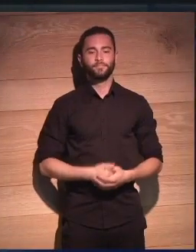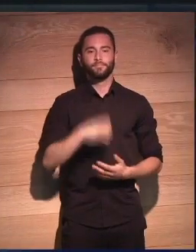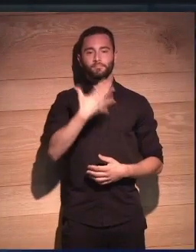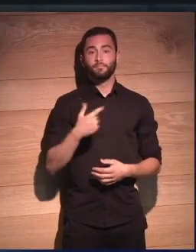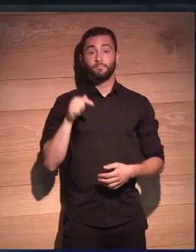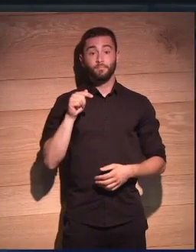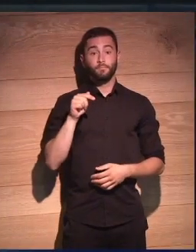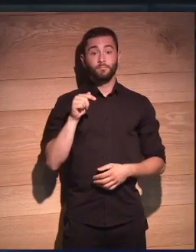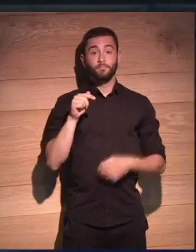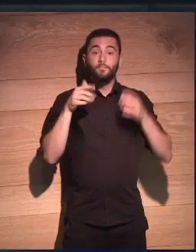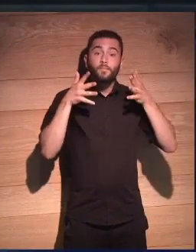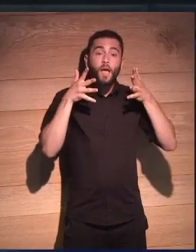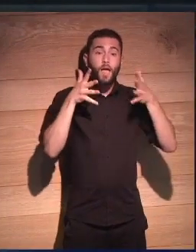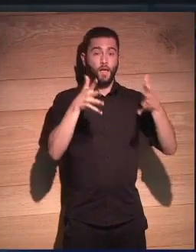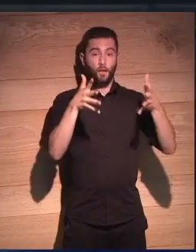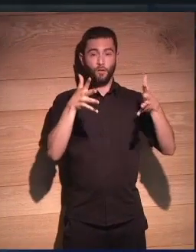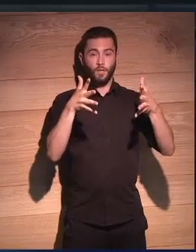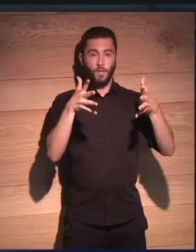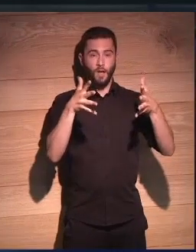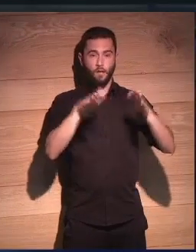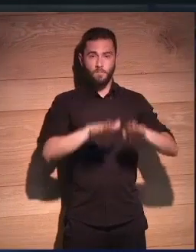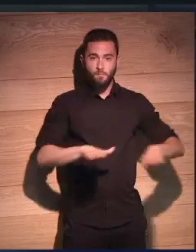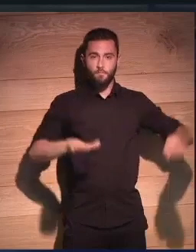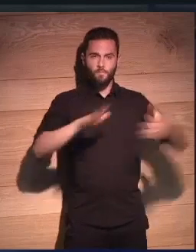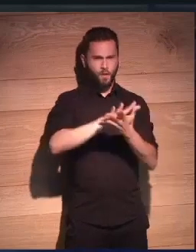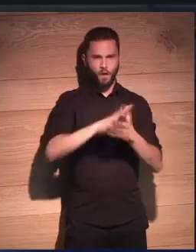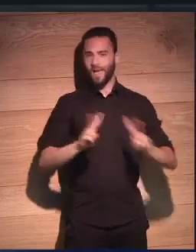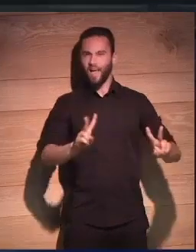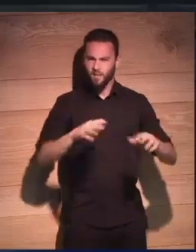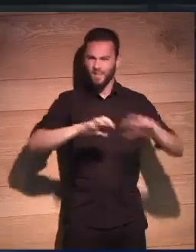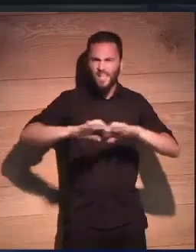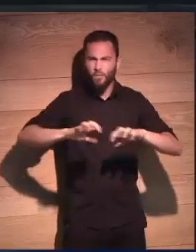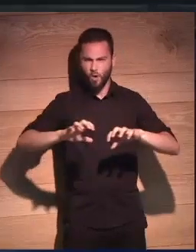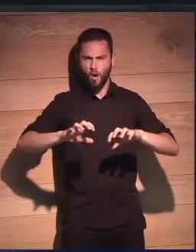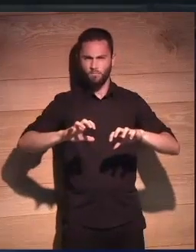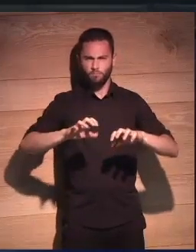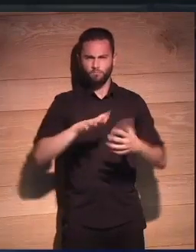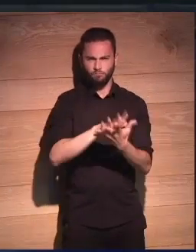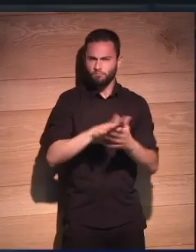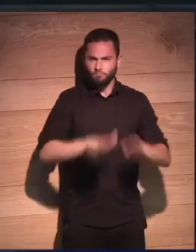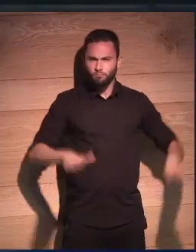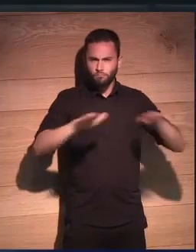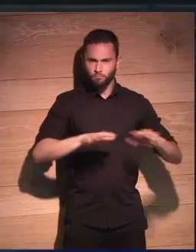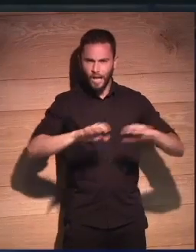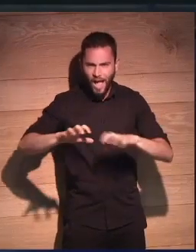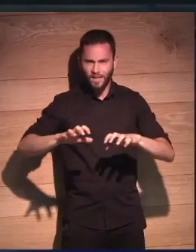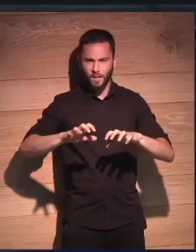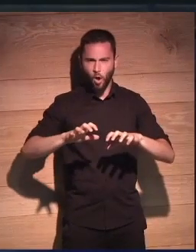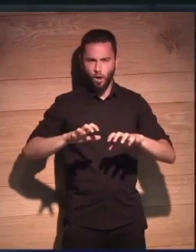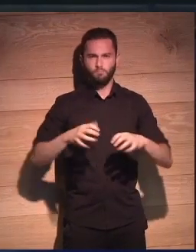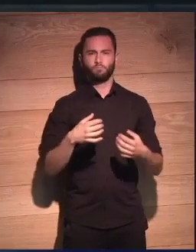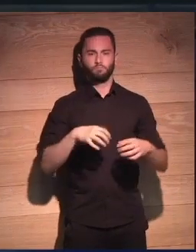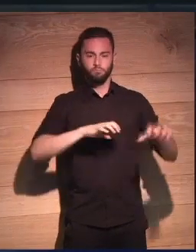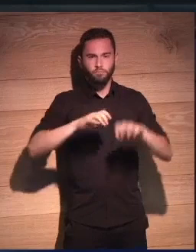Este aconsejaba una lentitud, un sosiego, pero un sosiego activo, un sosiego creativo, no un sosiego pasivo, ni mucho menos,